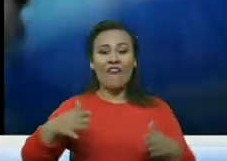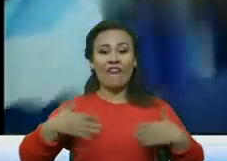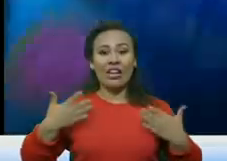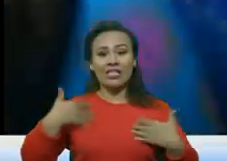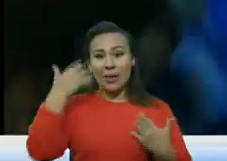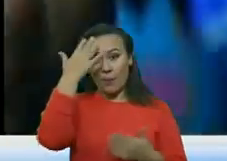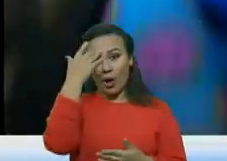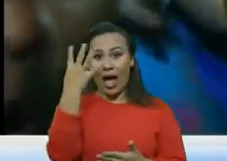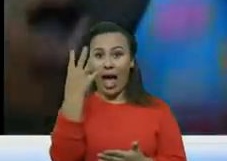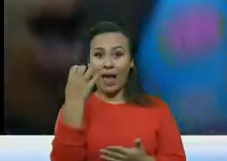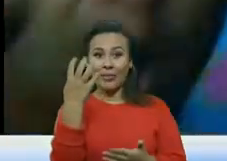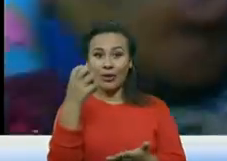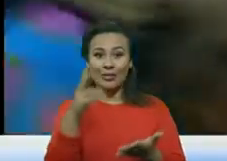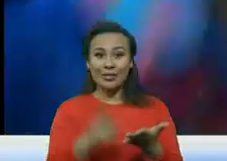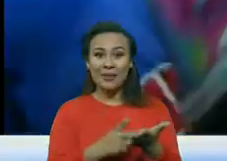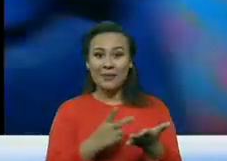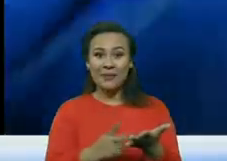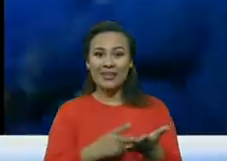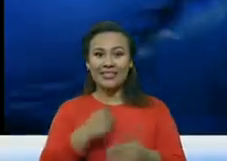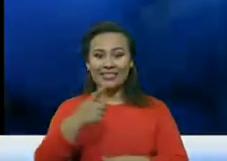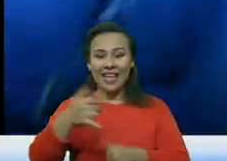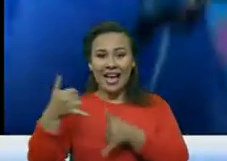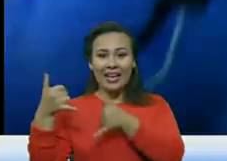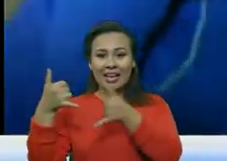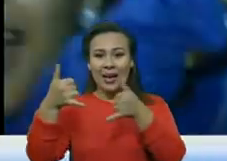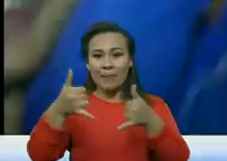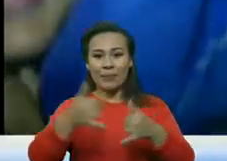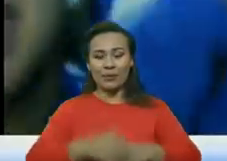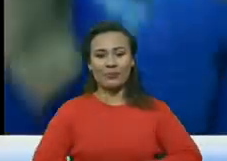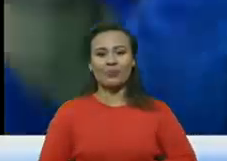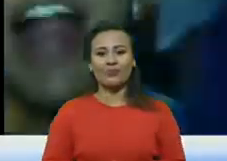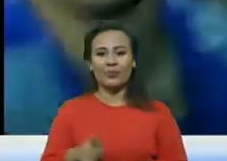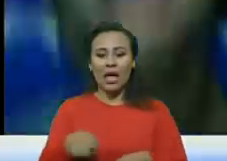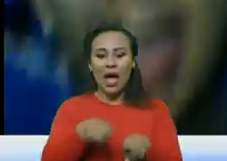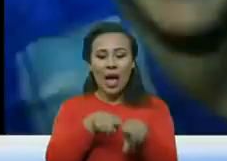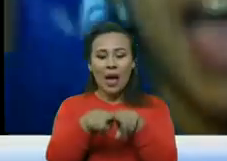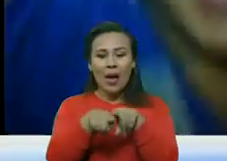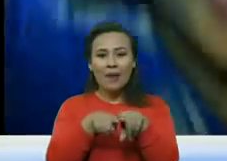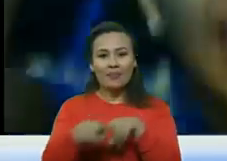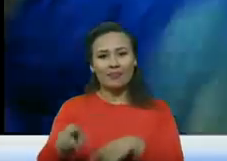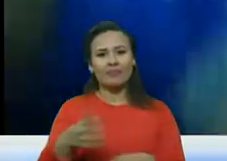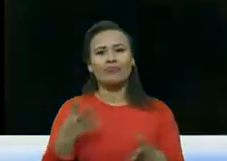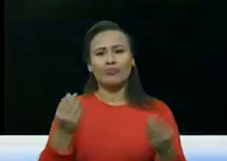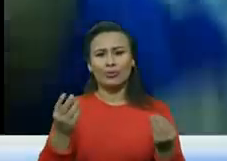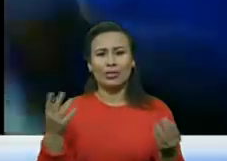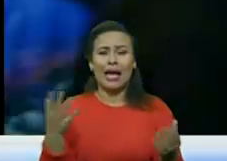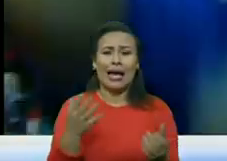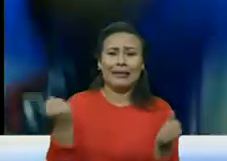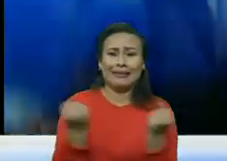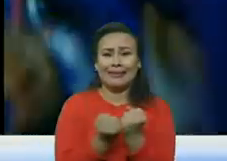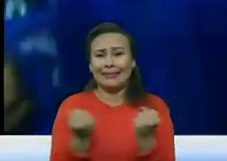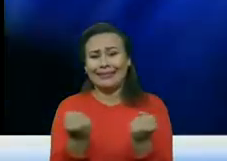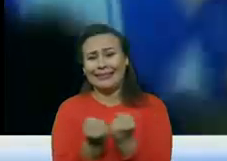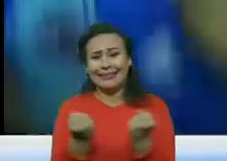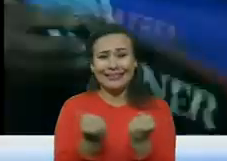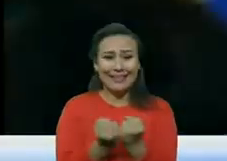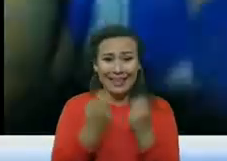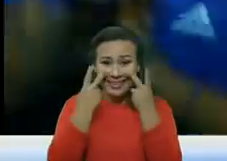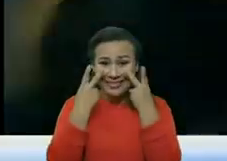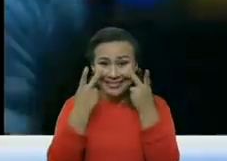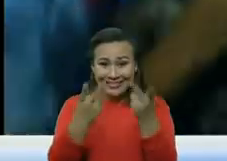14 desde tempranas horas, cuando culminó el partido en Manabí. Ellos llegaron hasta este